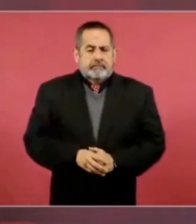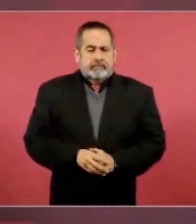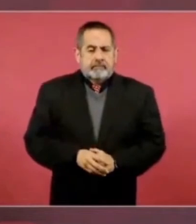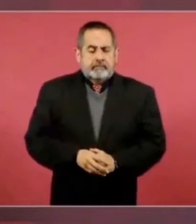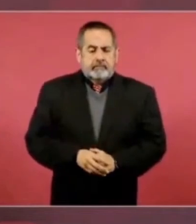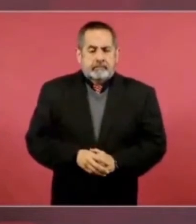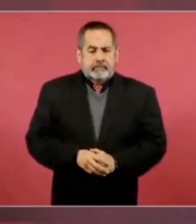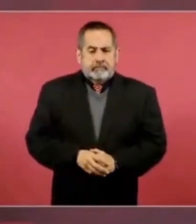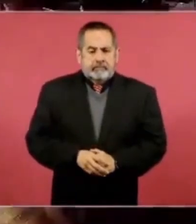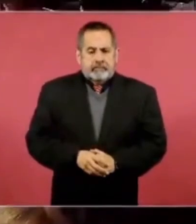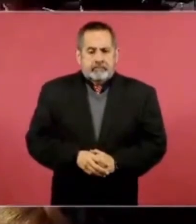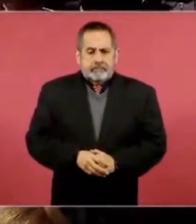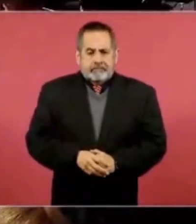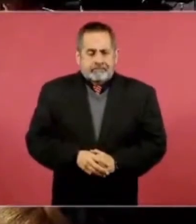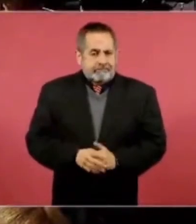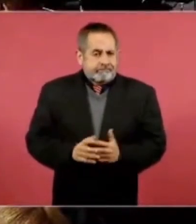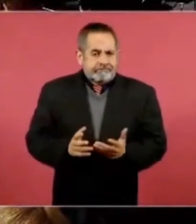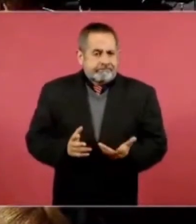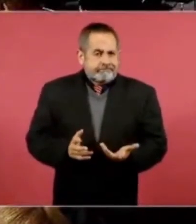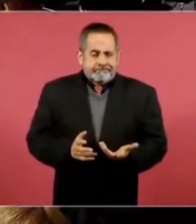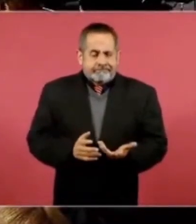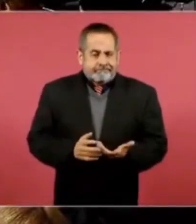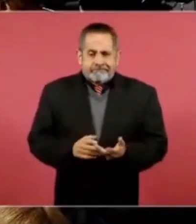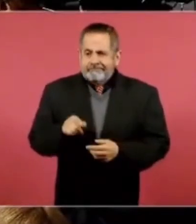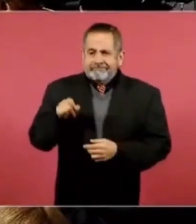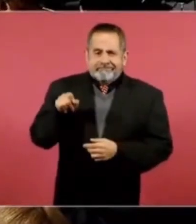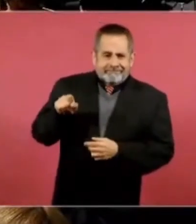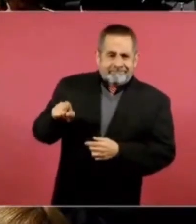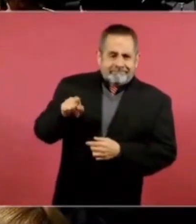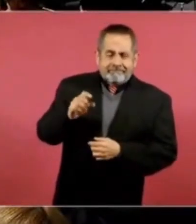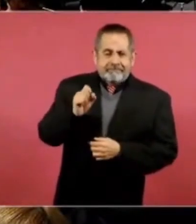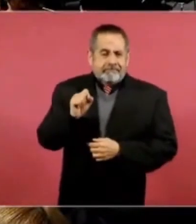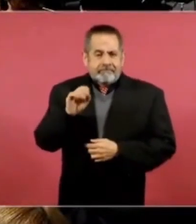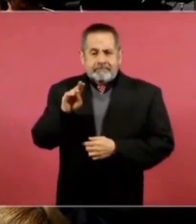Entonces, como ha estado con nosotros